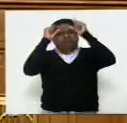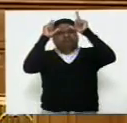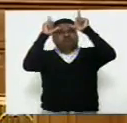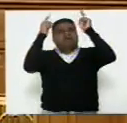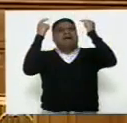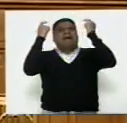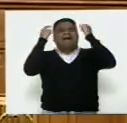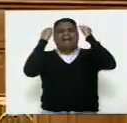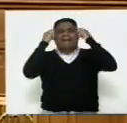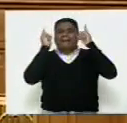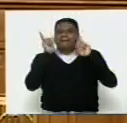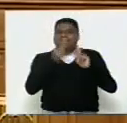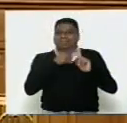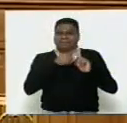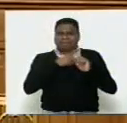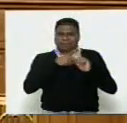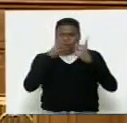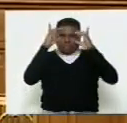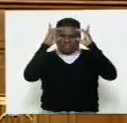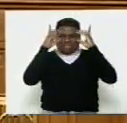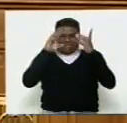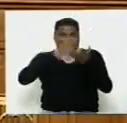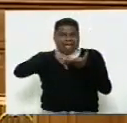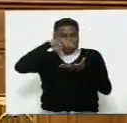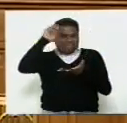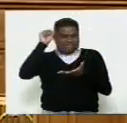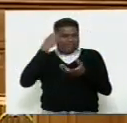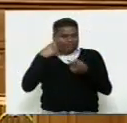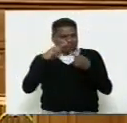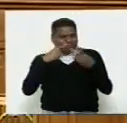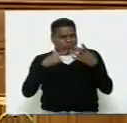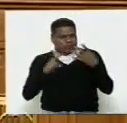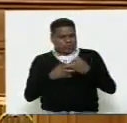poco formadora de otras promotoras comunales de parto humanizado.